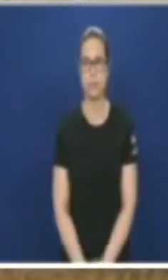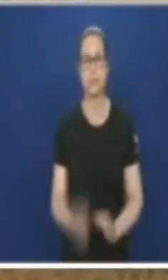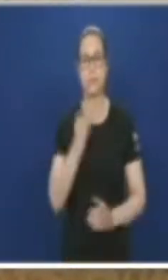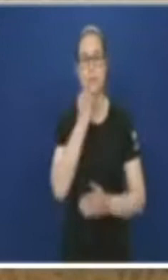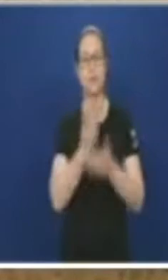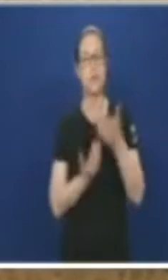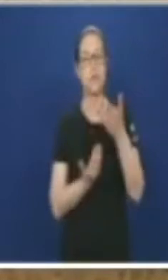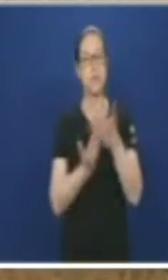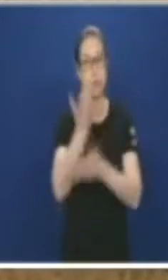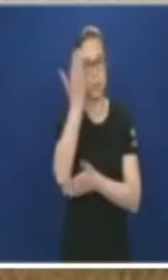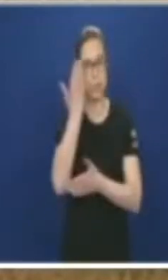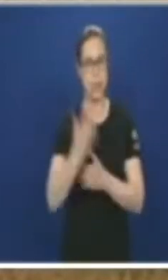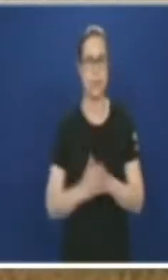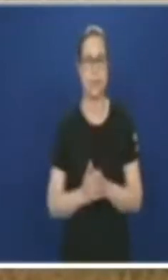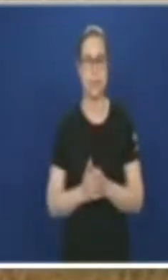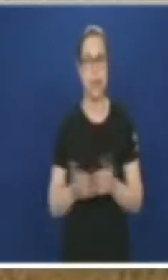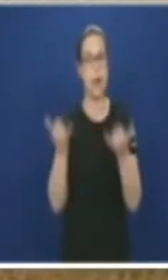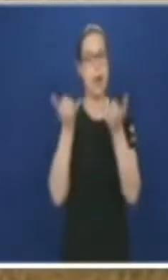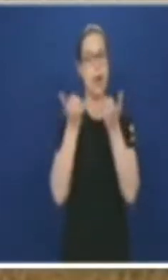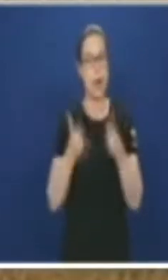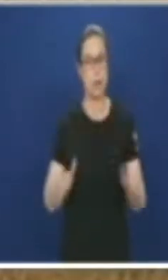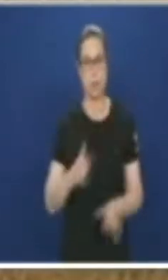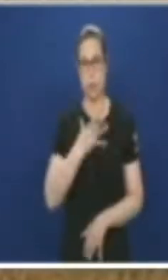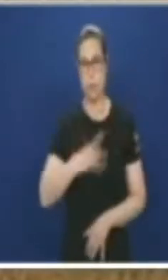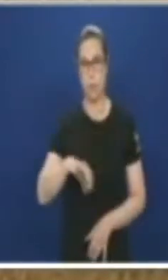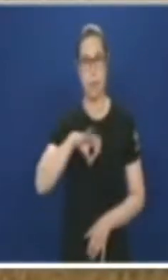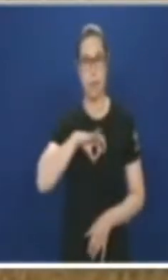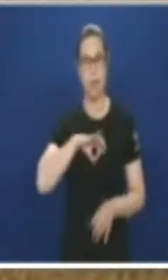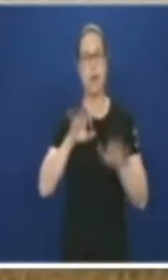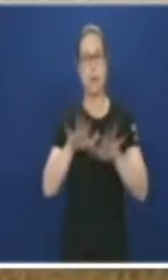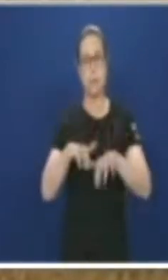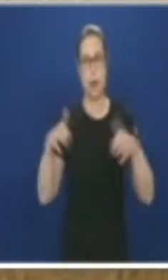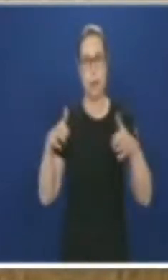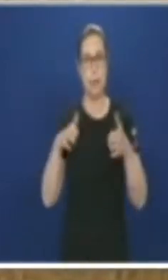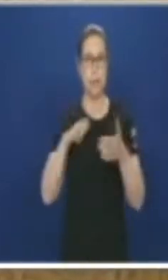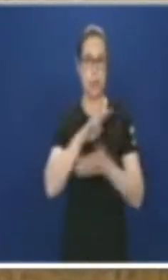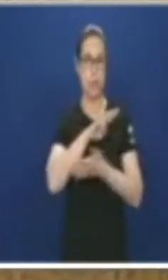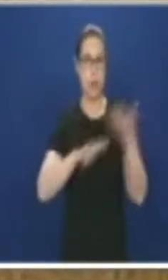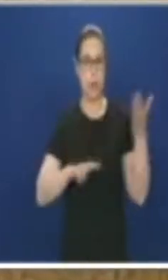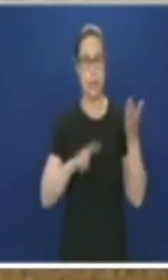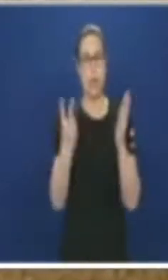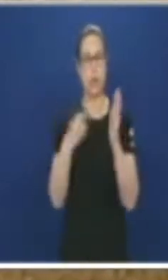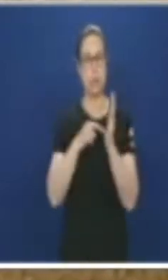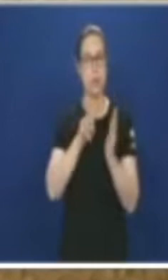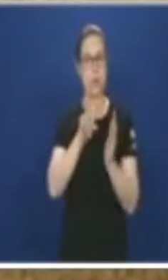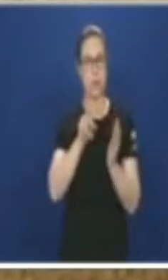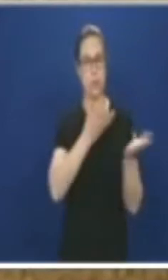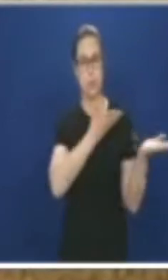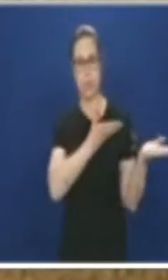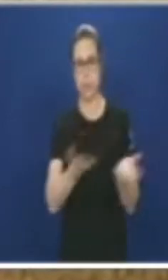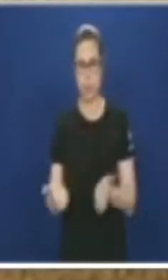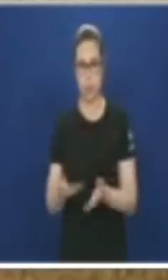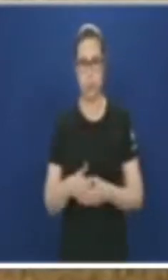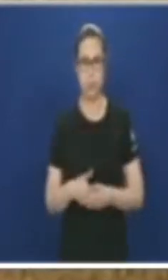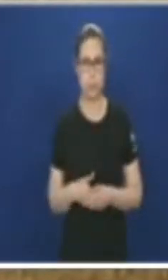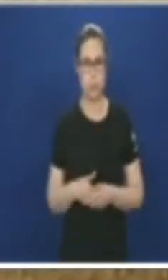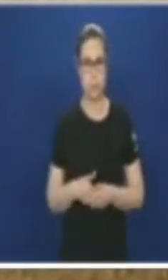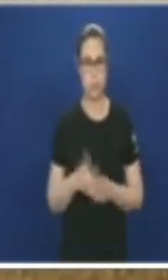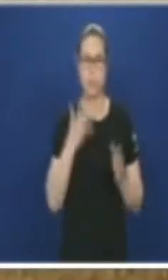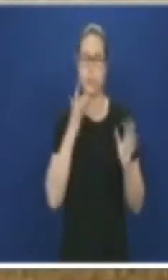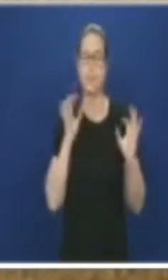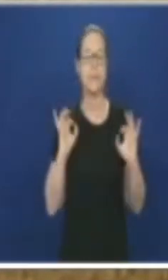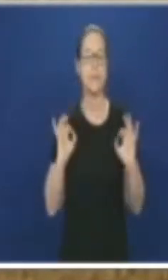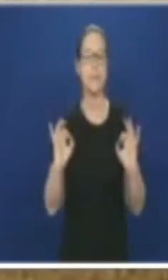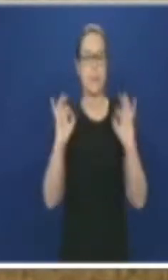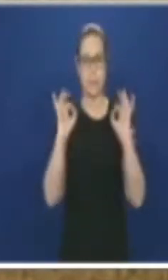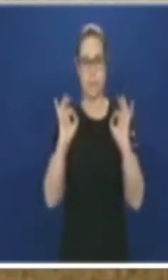Bos días, benvidos a este acto de entrega das medallas do Parlamento de Galicia 2021, unha distinción outorgada